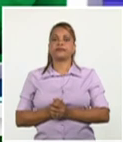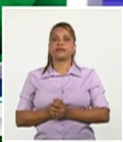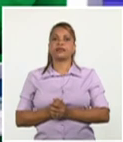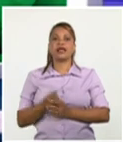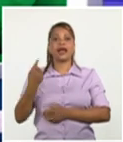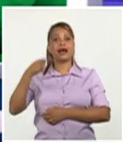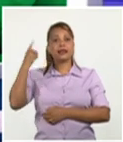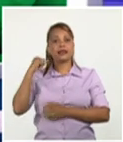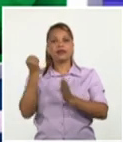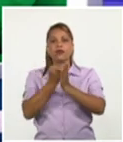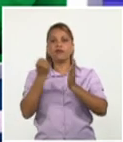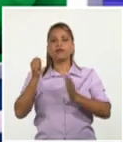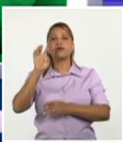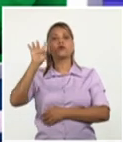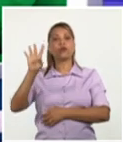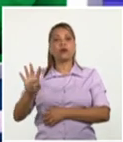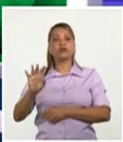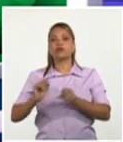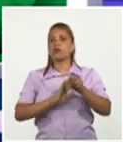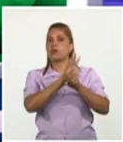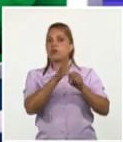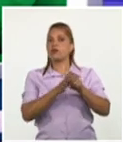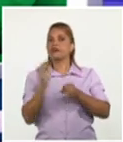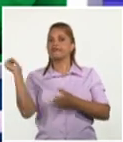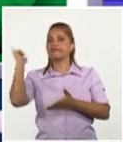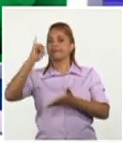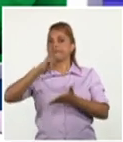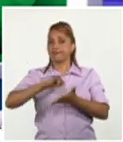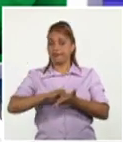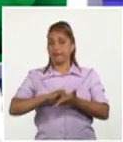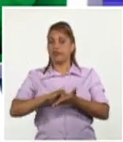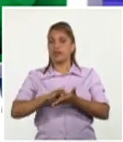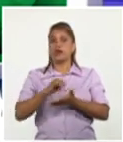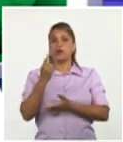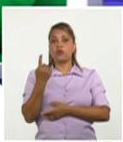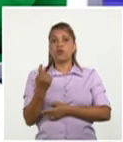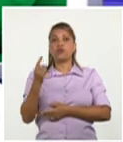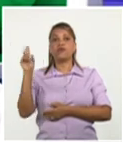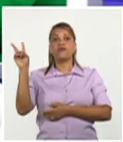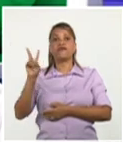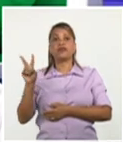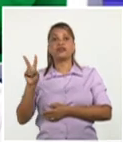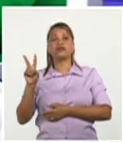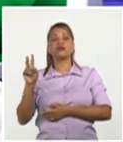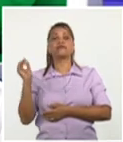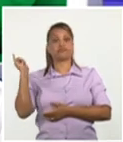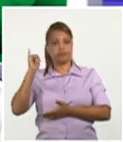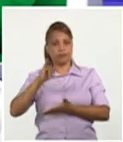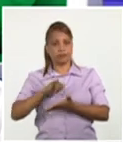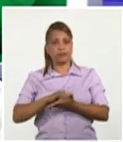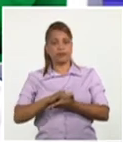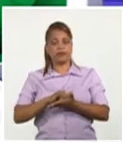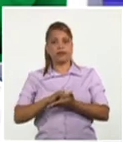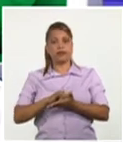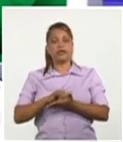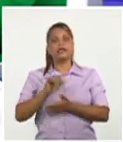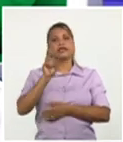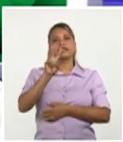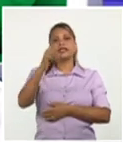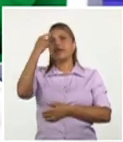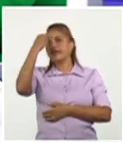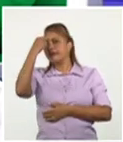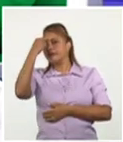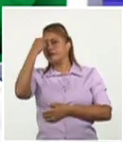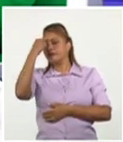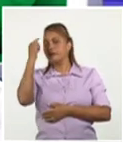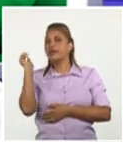4 pacientes con COVID extranjeros, 1 venezolano procedente de Venezuela y 3 indios